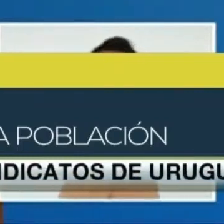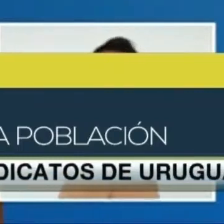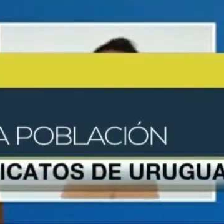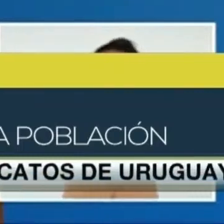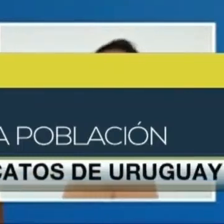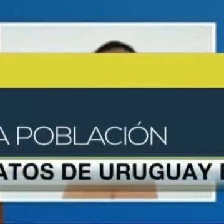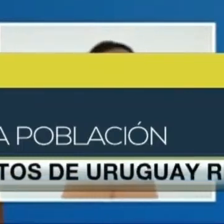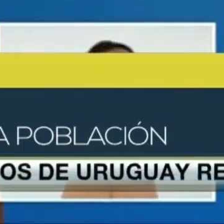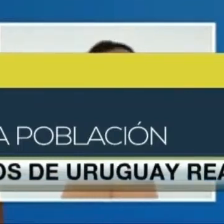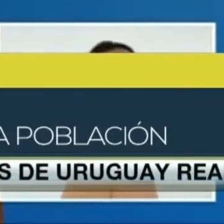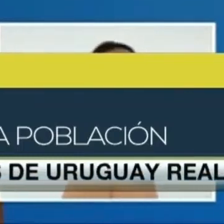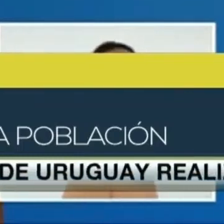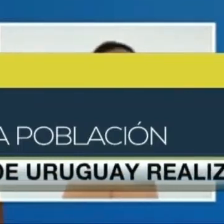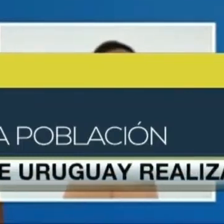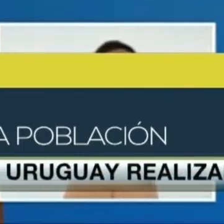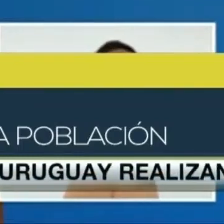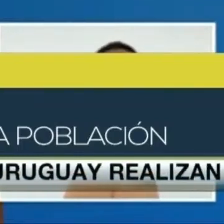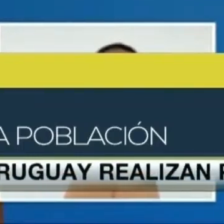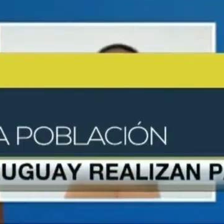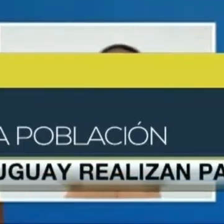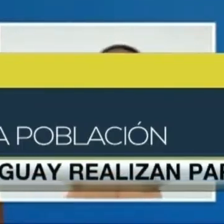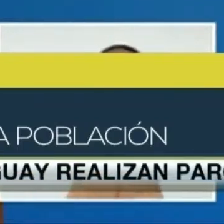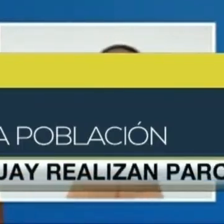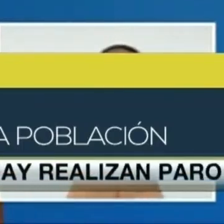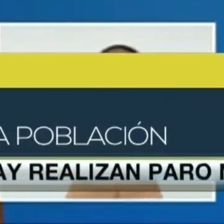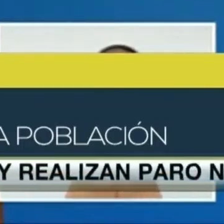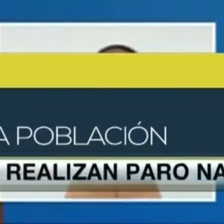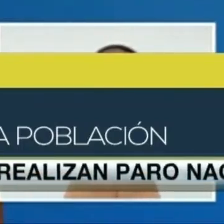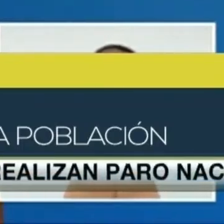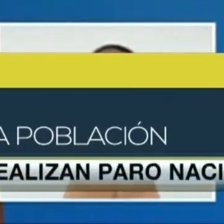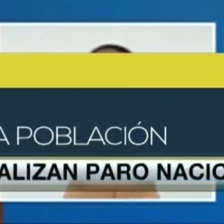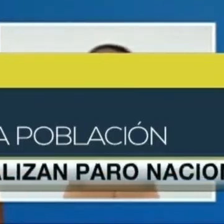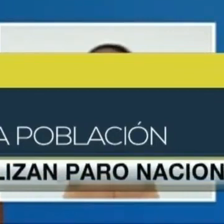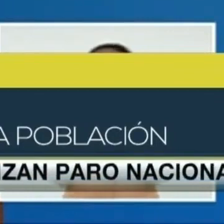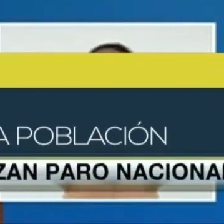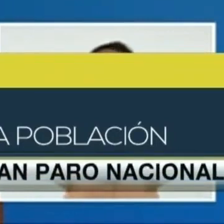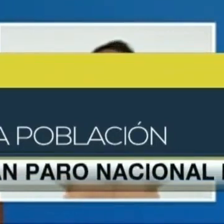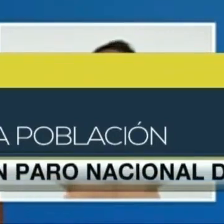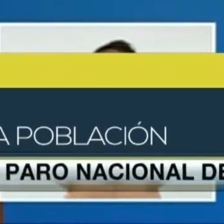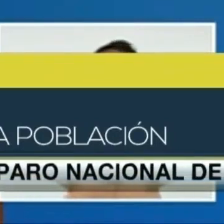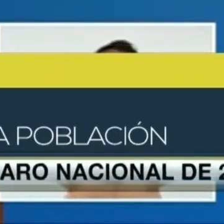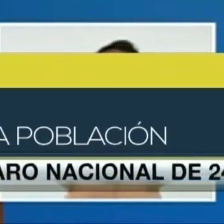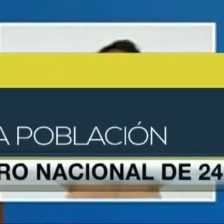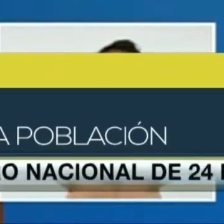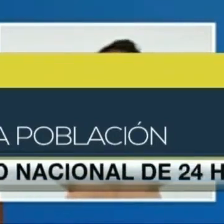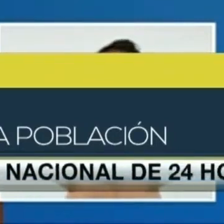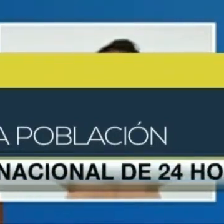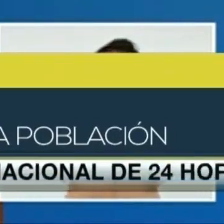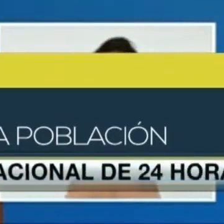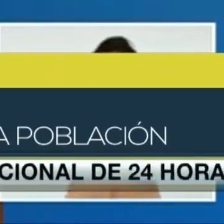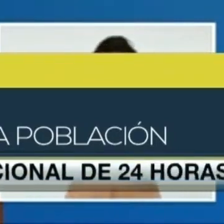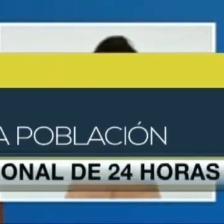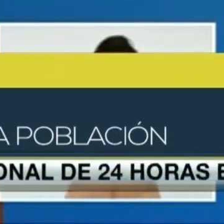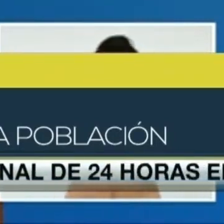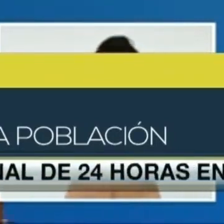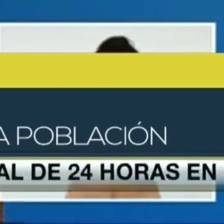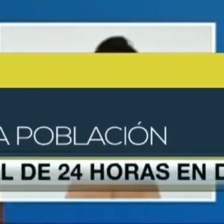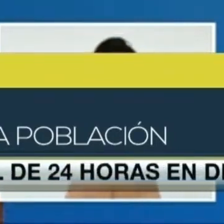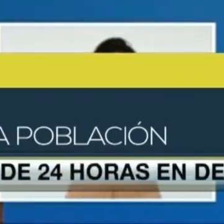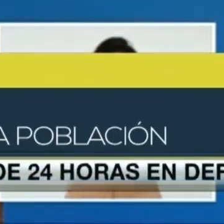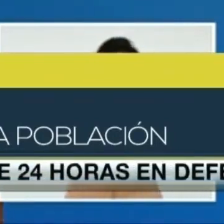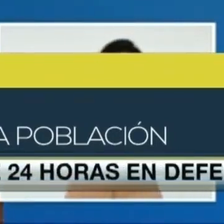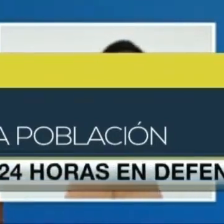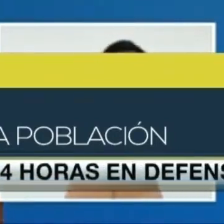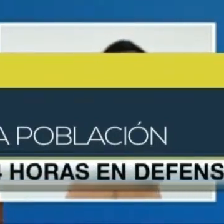anunció la incorporación de ICE, American International Services, que es una subsidiaria